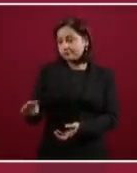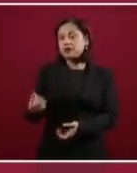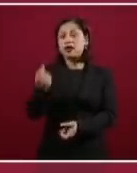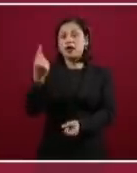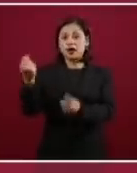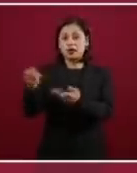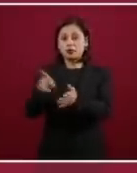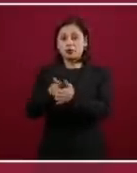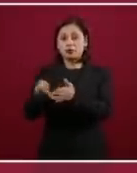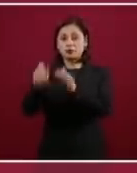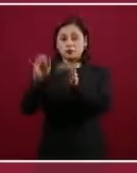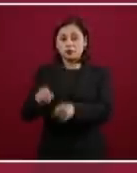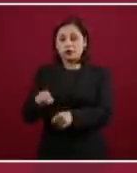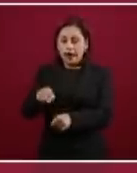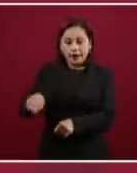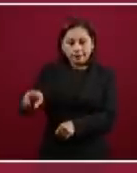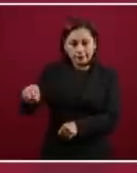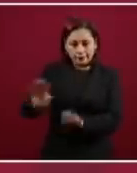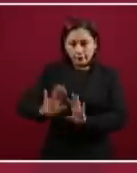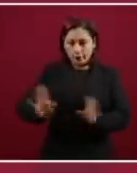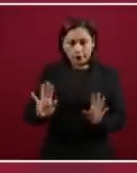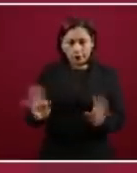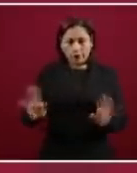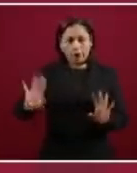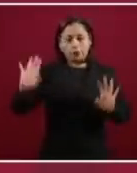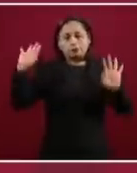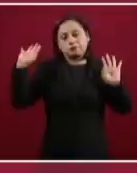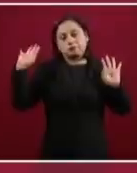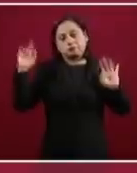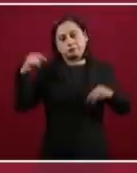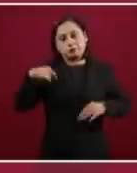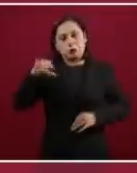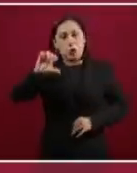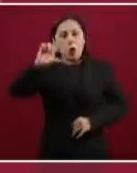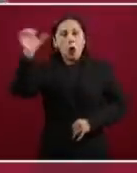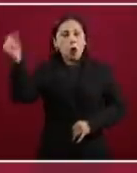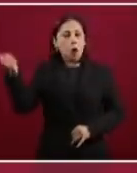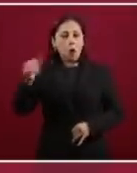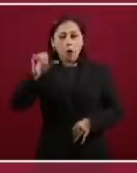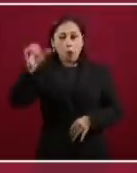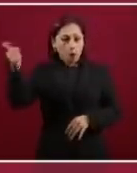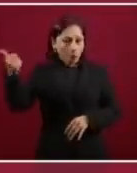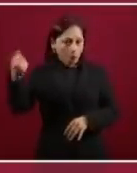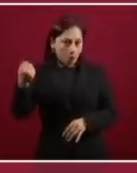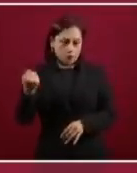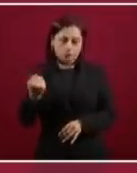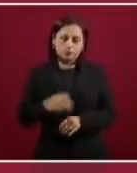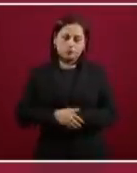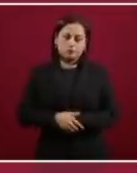a ustedes, desde luego. Estoy hablando de los machuchones.